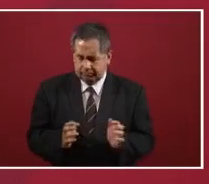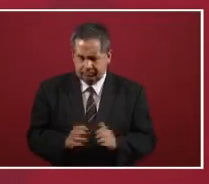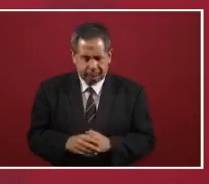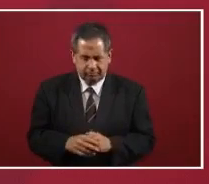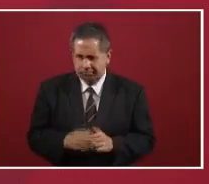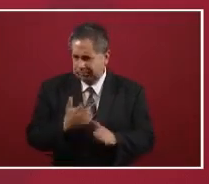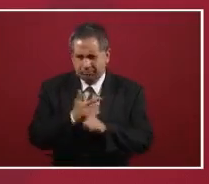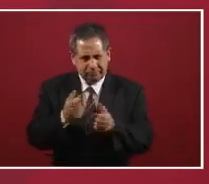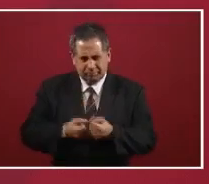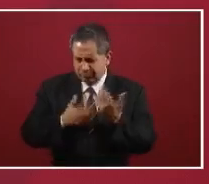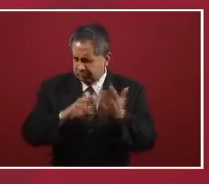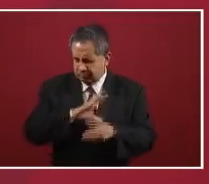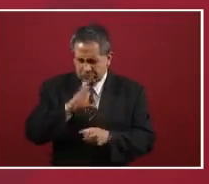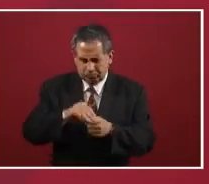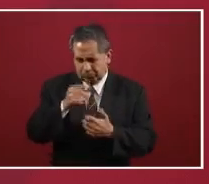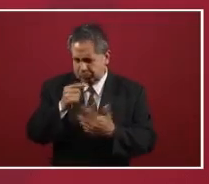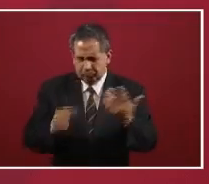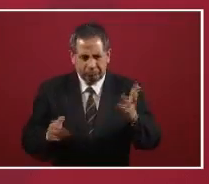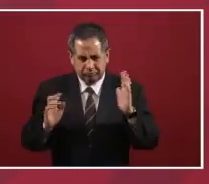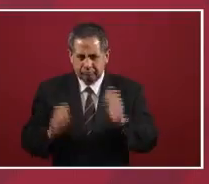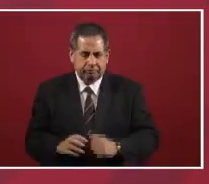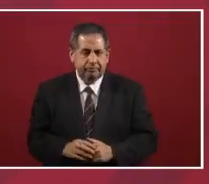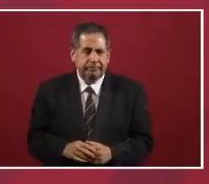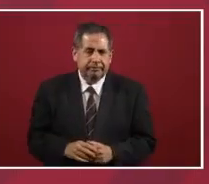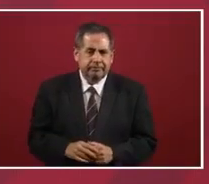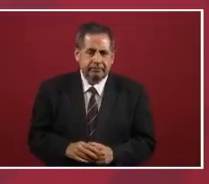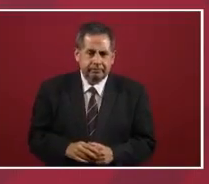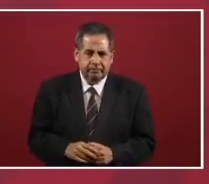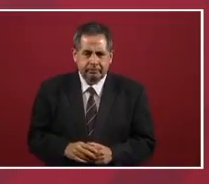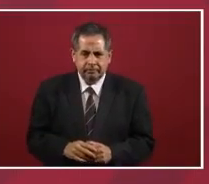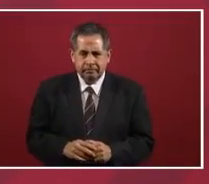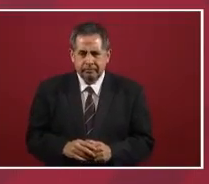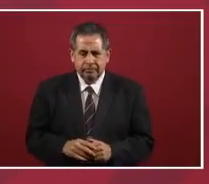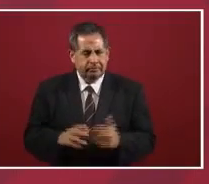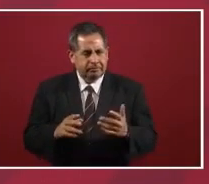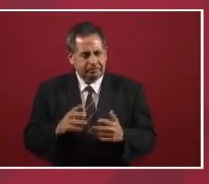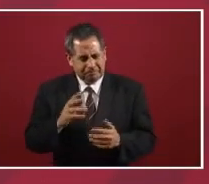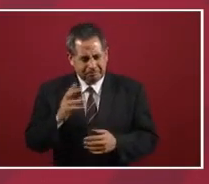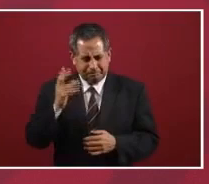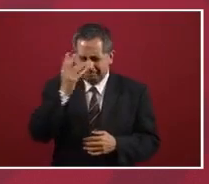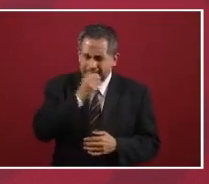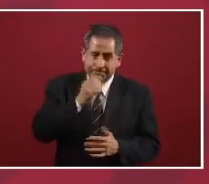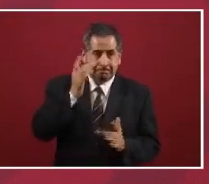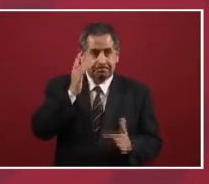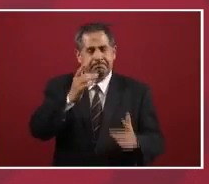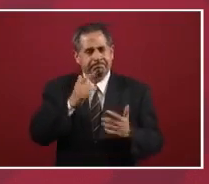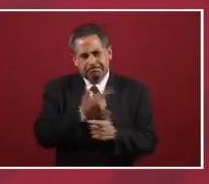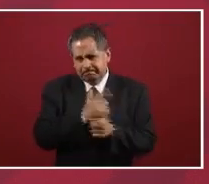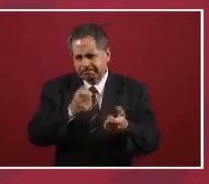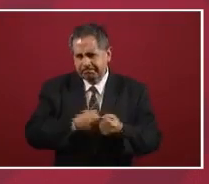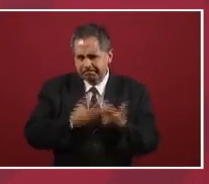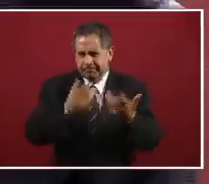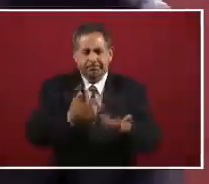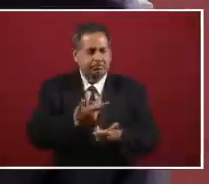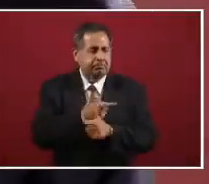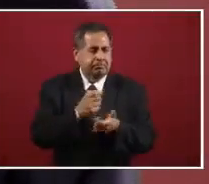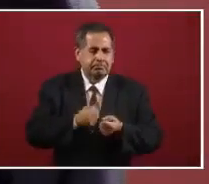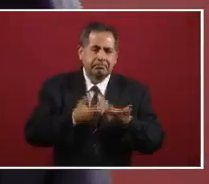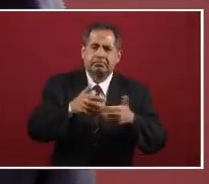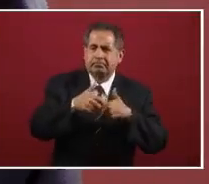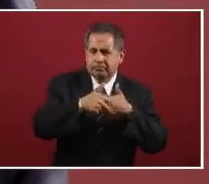todas las libertades, o las benditas libertades, la libertad de